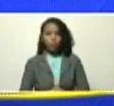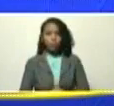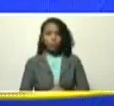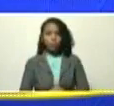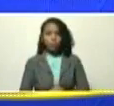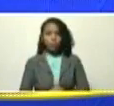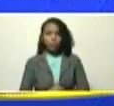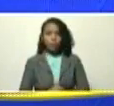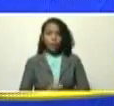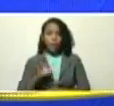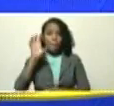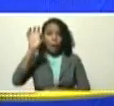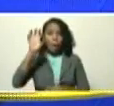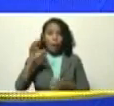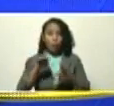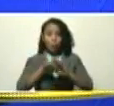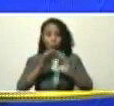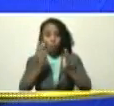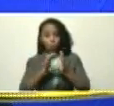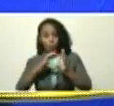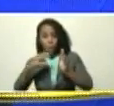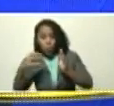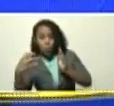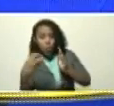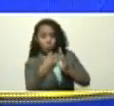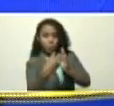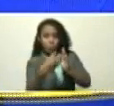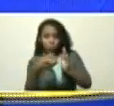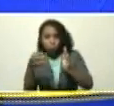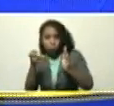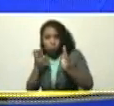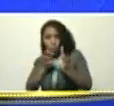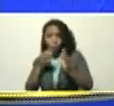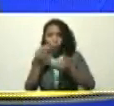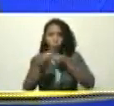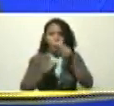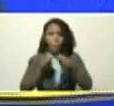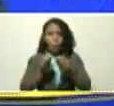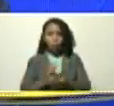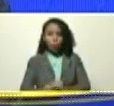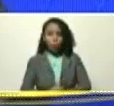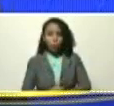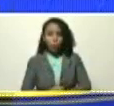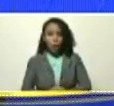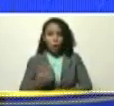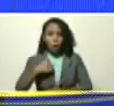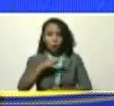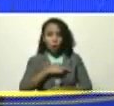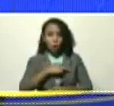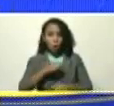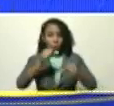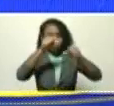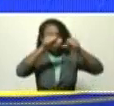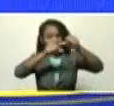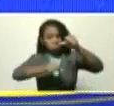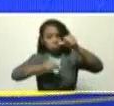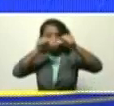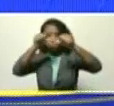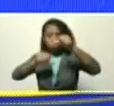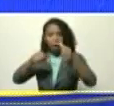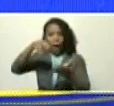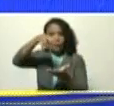el mapa de la geopolítica hemisférica. Hemos revisado el